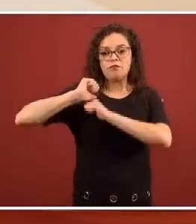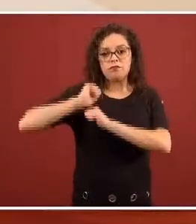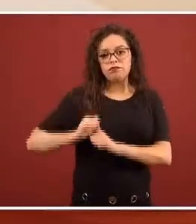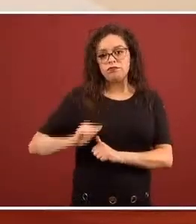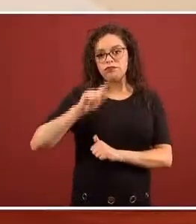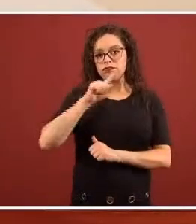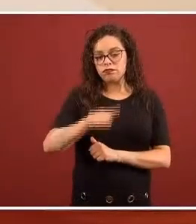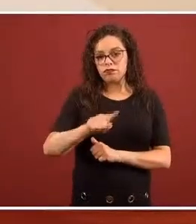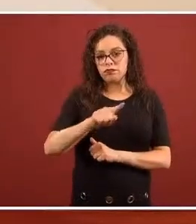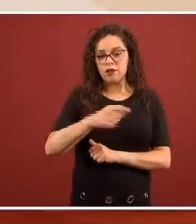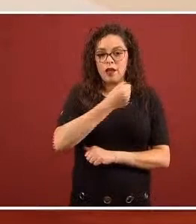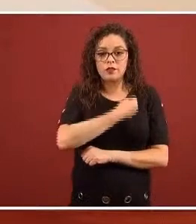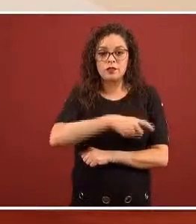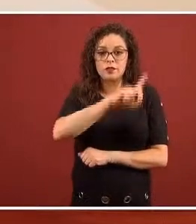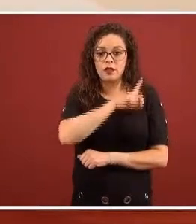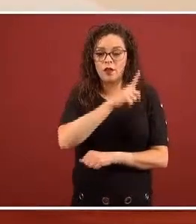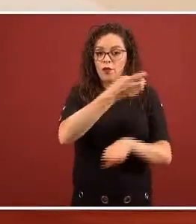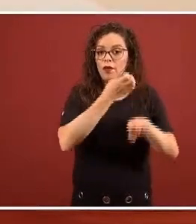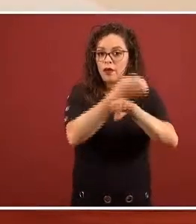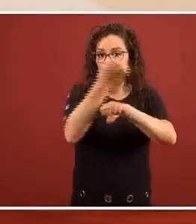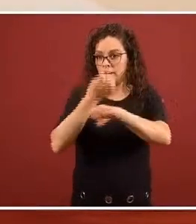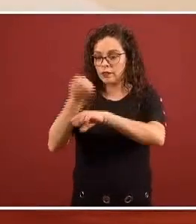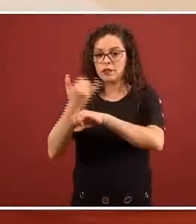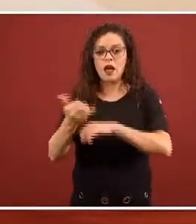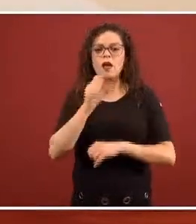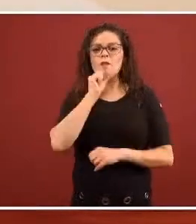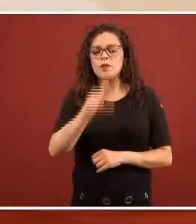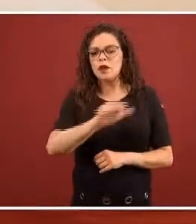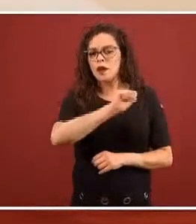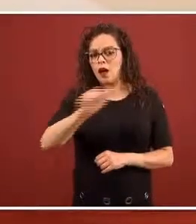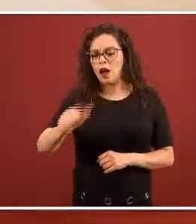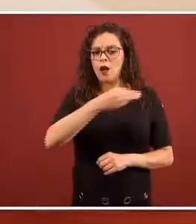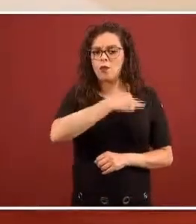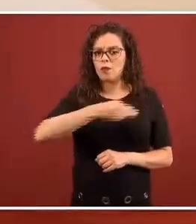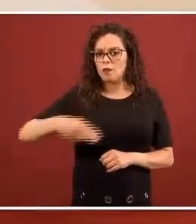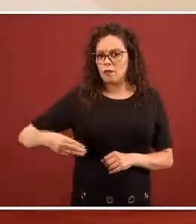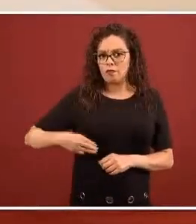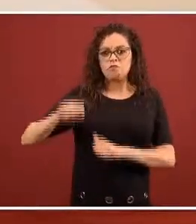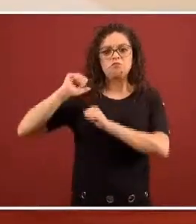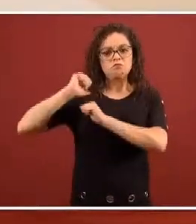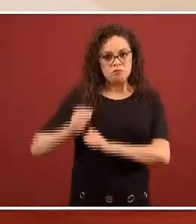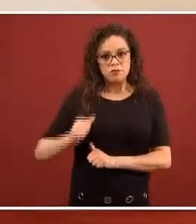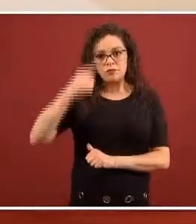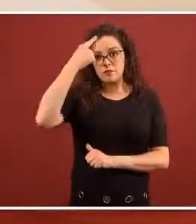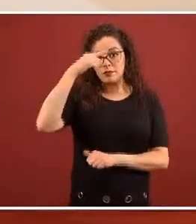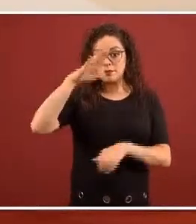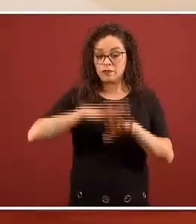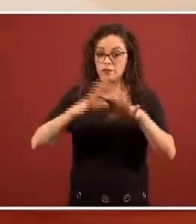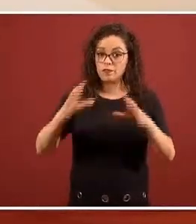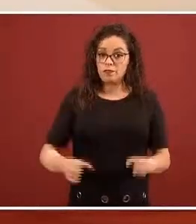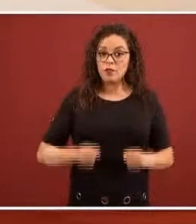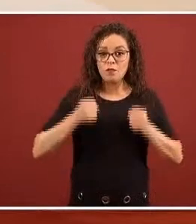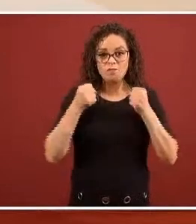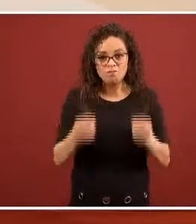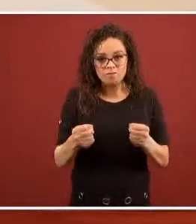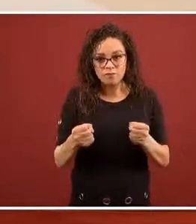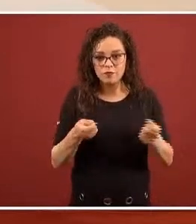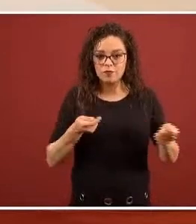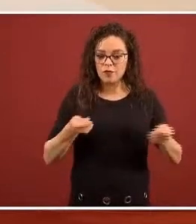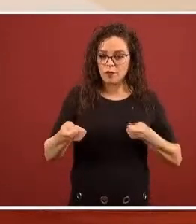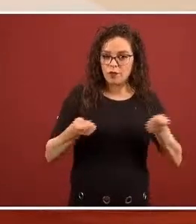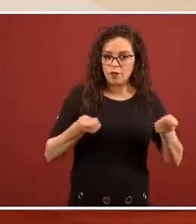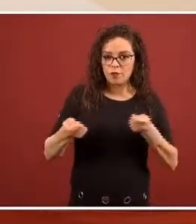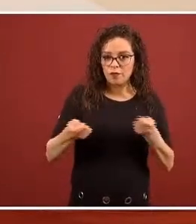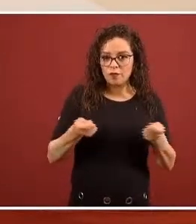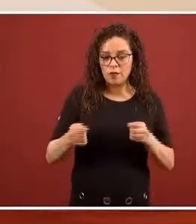y también a las autoridades municipales para extremar las medidas de control ahora, con las medidas de